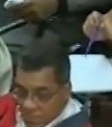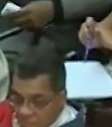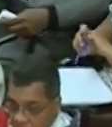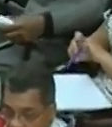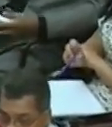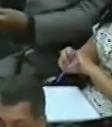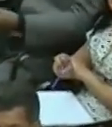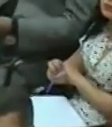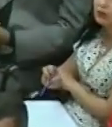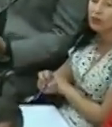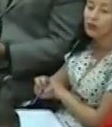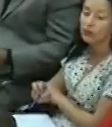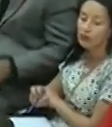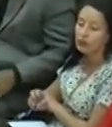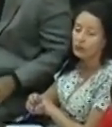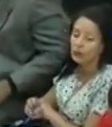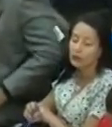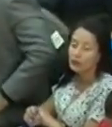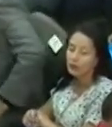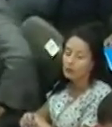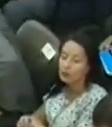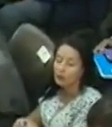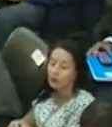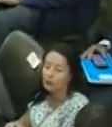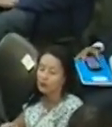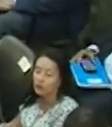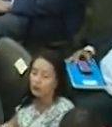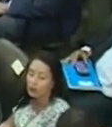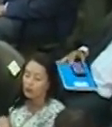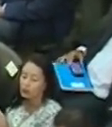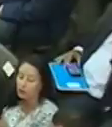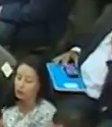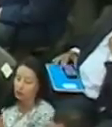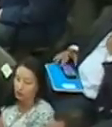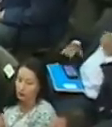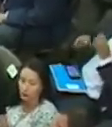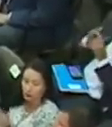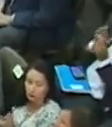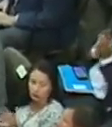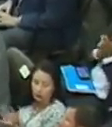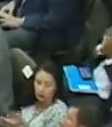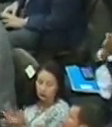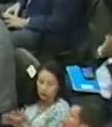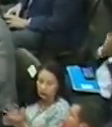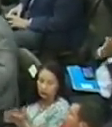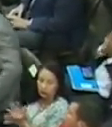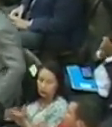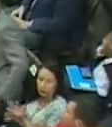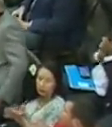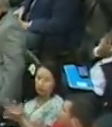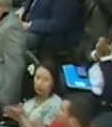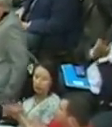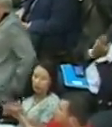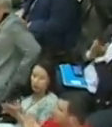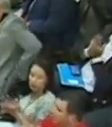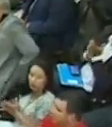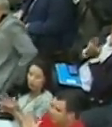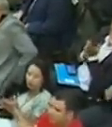tenemos patrioterismo ni idea de republiquita.